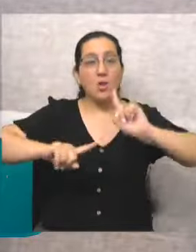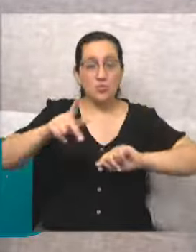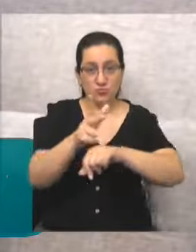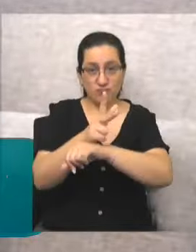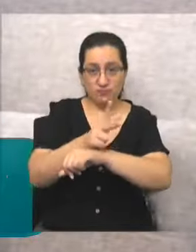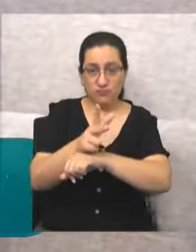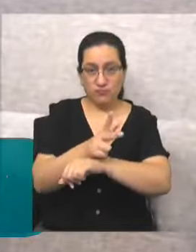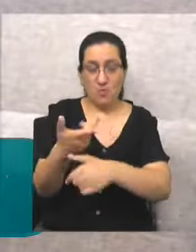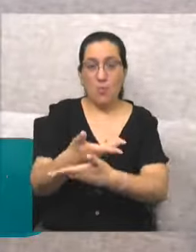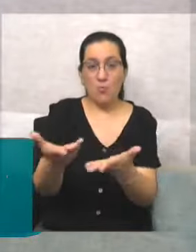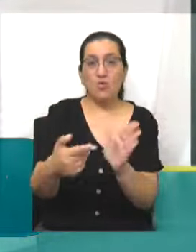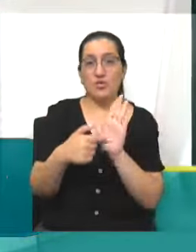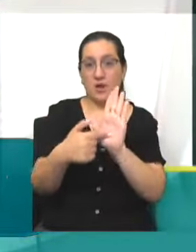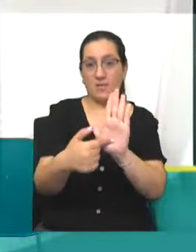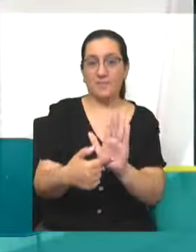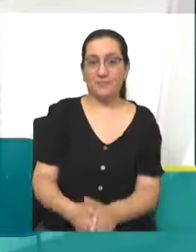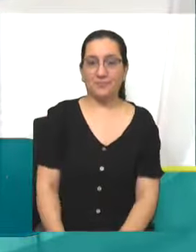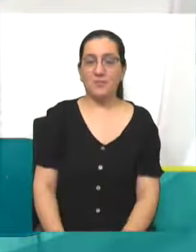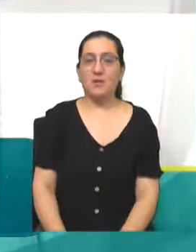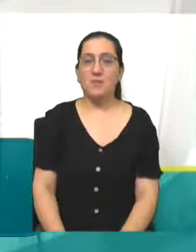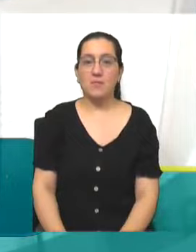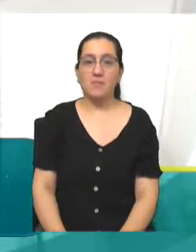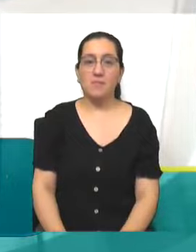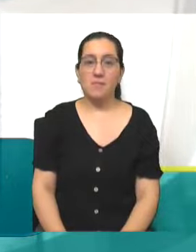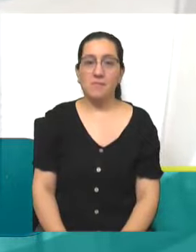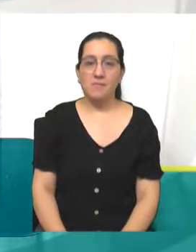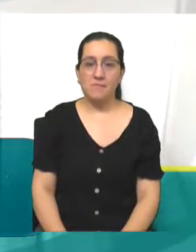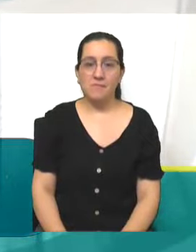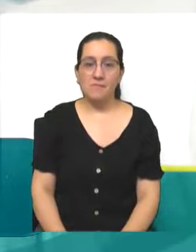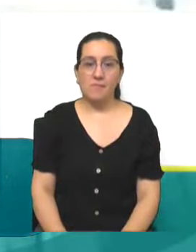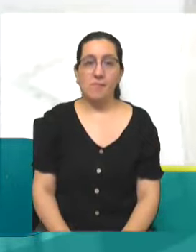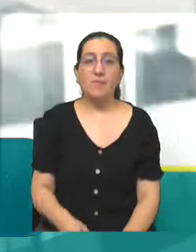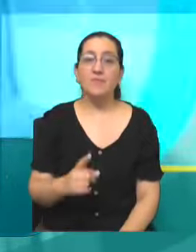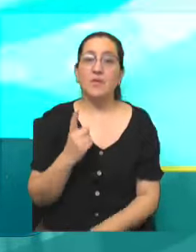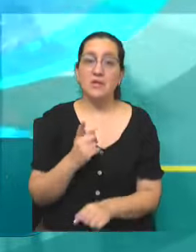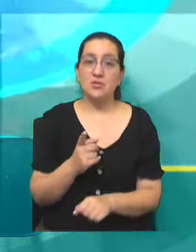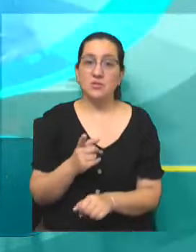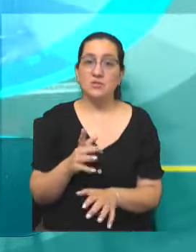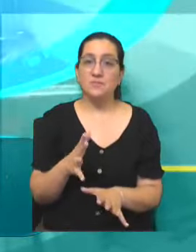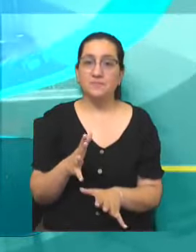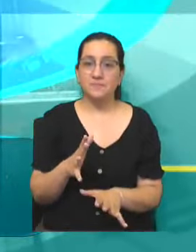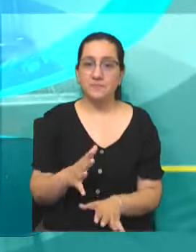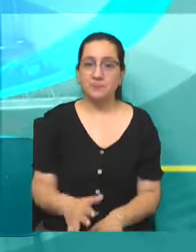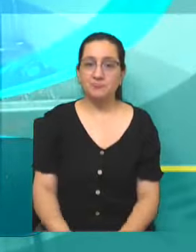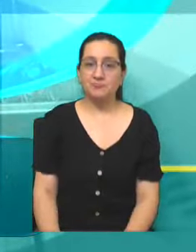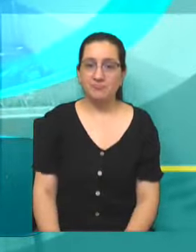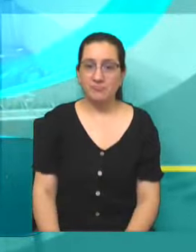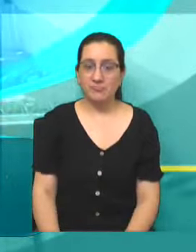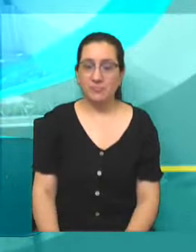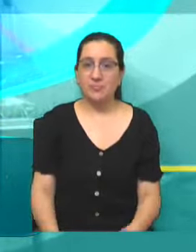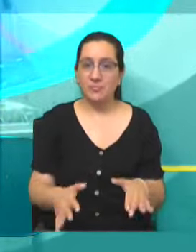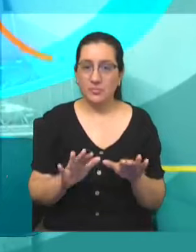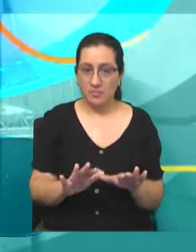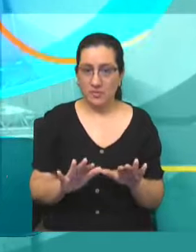ir viendo. Primer ejercicio. Ir pasando. ¿Qué dice? Bueno, en realidad esto es un poco... Bien, paramos un